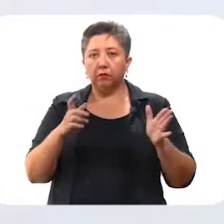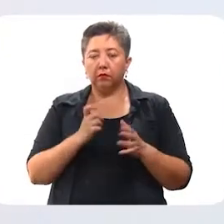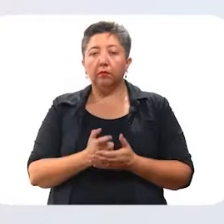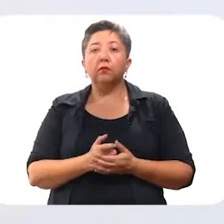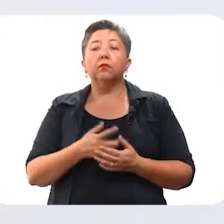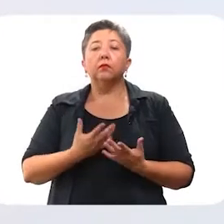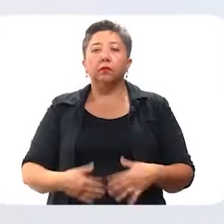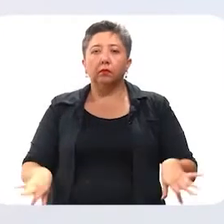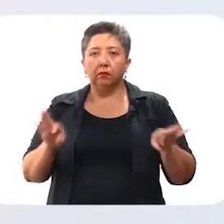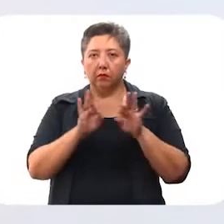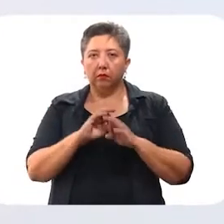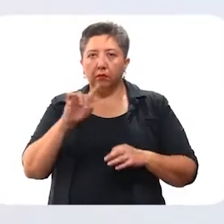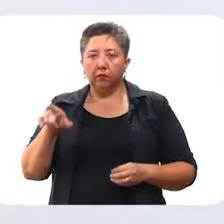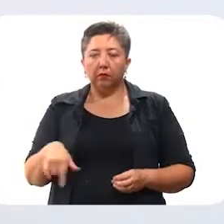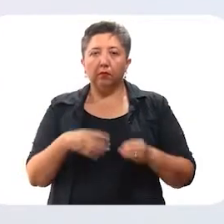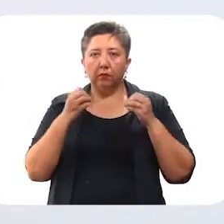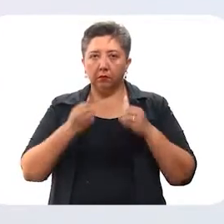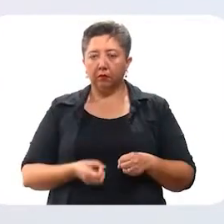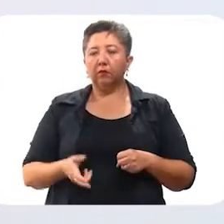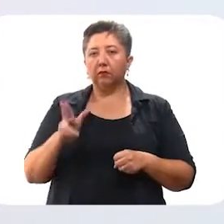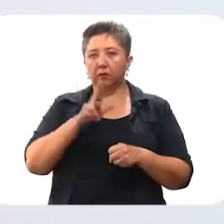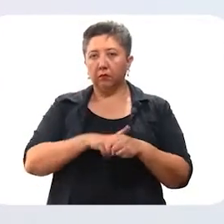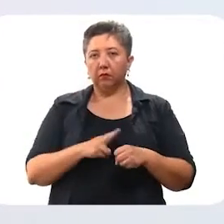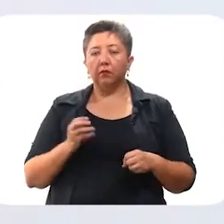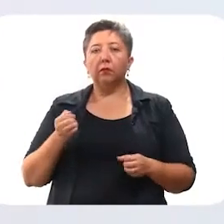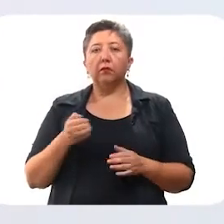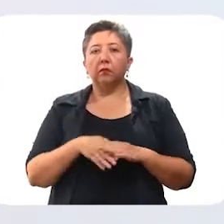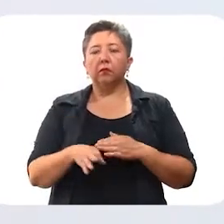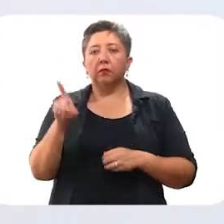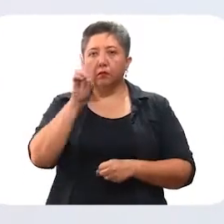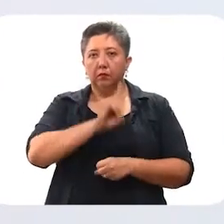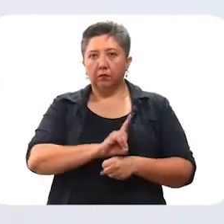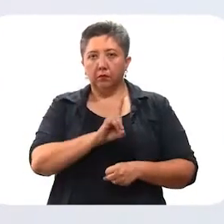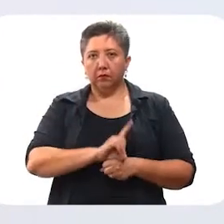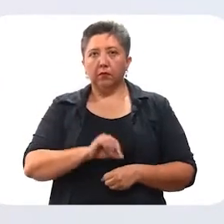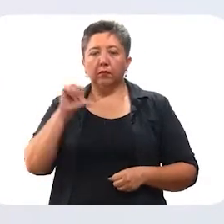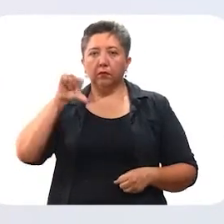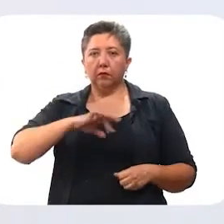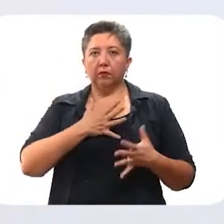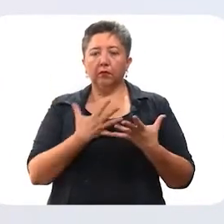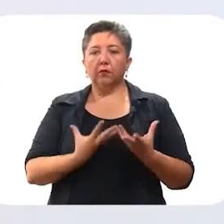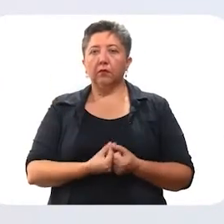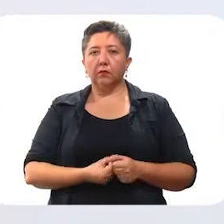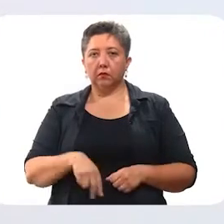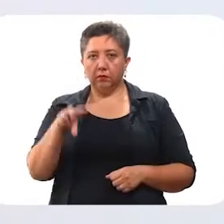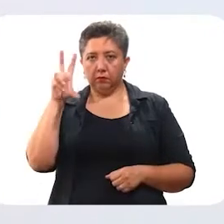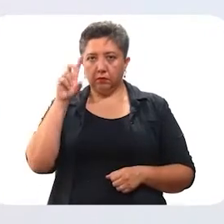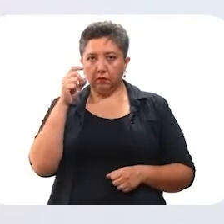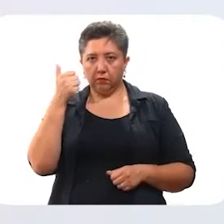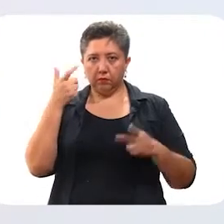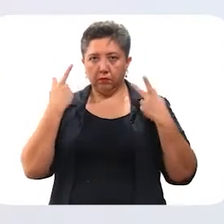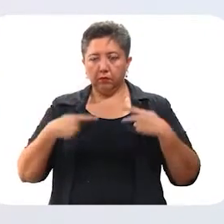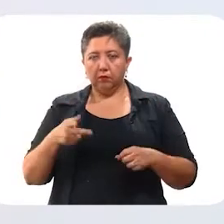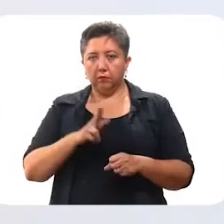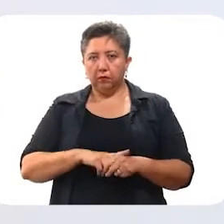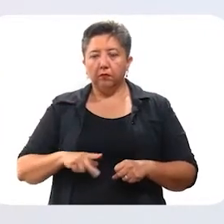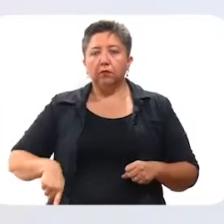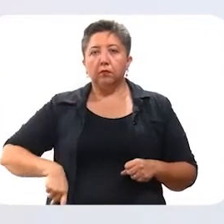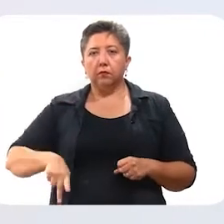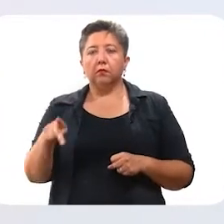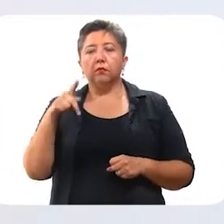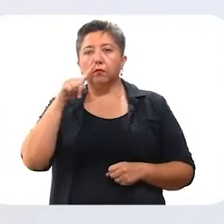reapertura económica, los datos más importantes son la ocupación hospitalaria y los ingresos diarios. El día de hoy tenemos 36 pacientes en hospitales